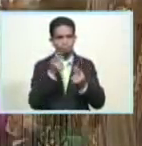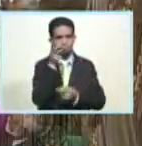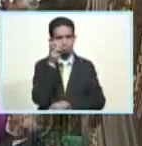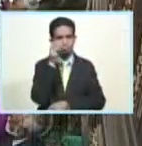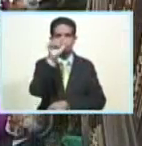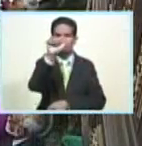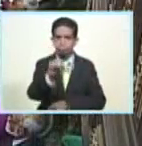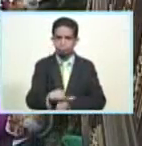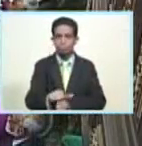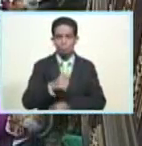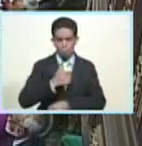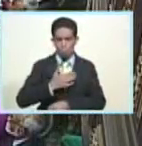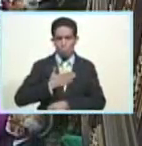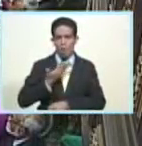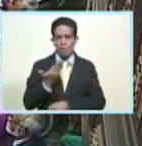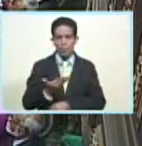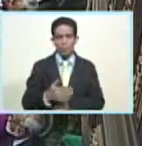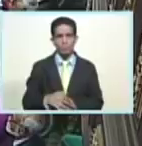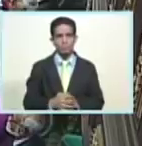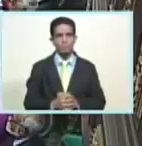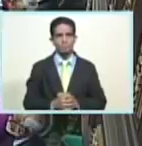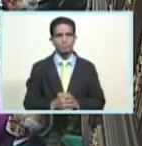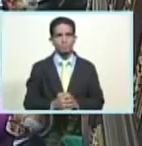¿Sí? Soy capaz.